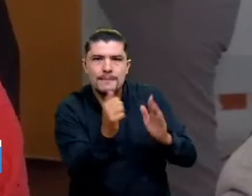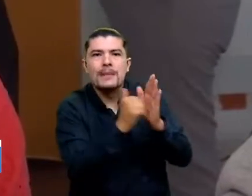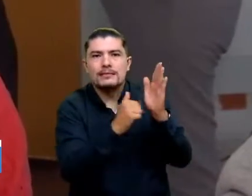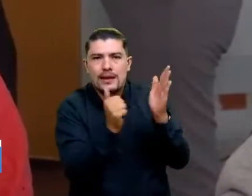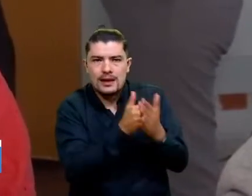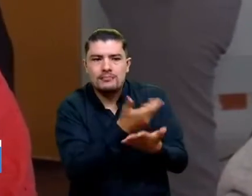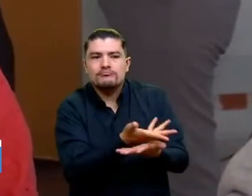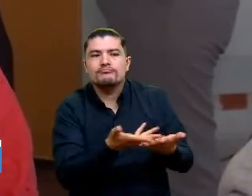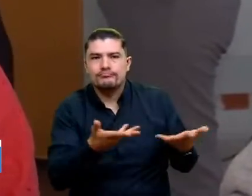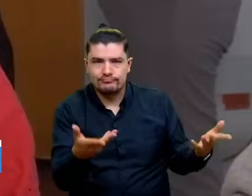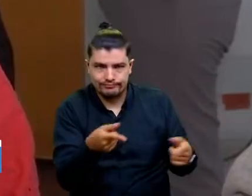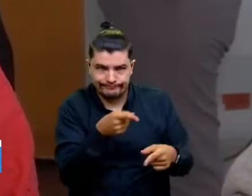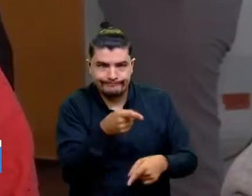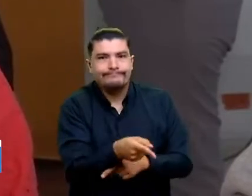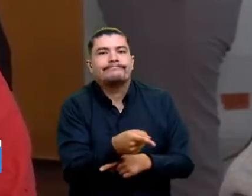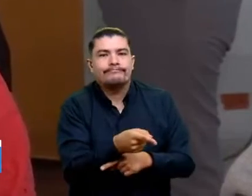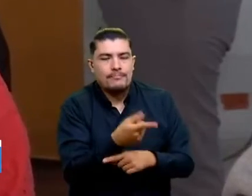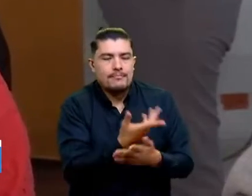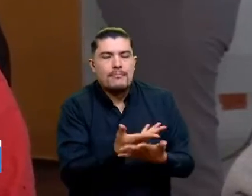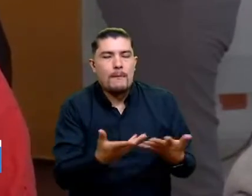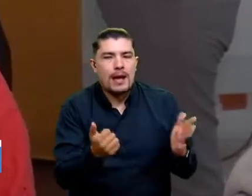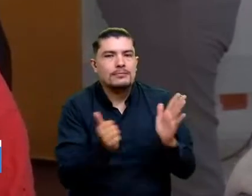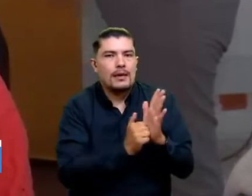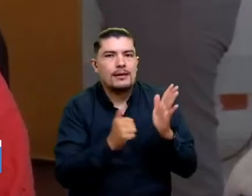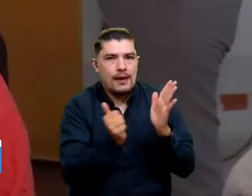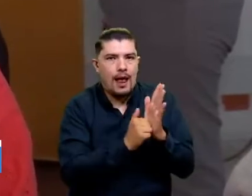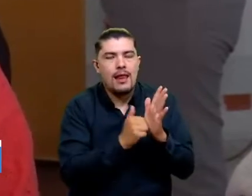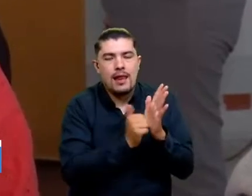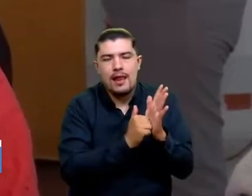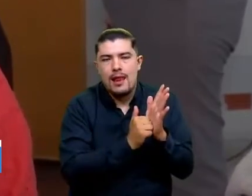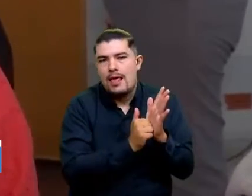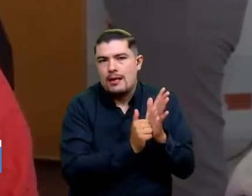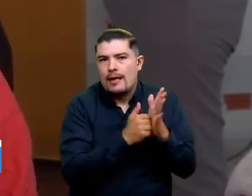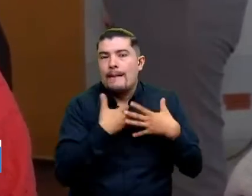y que nos reporte oportunamente cualquier hecho vandálico o hecho de